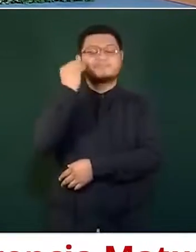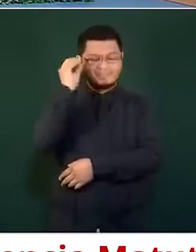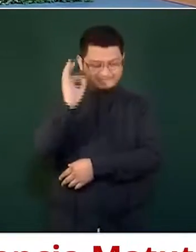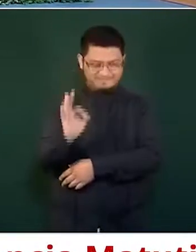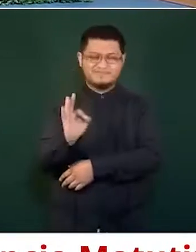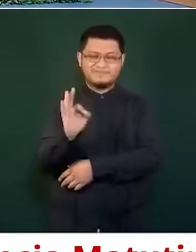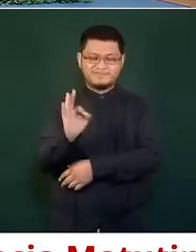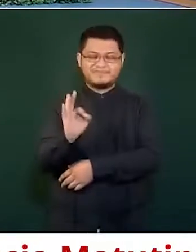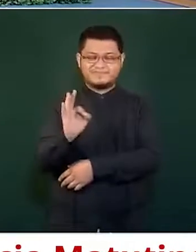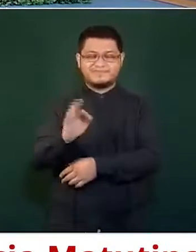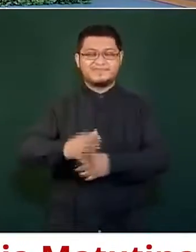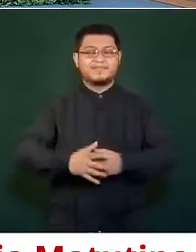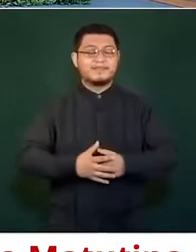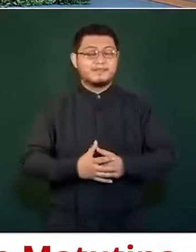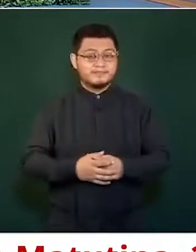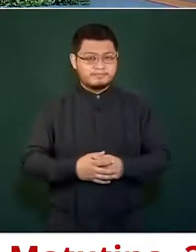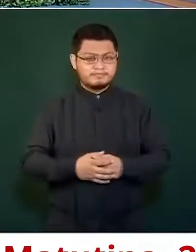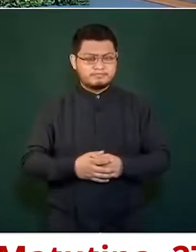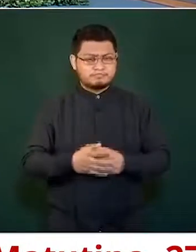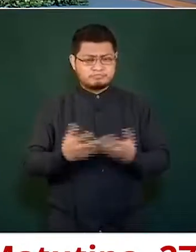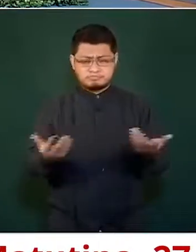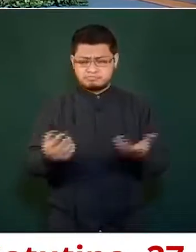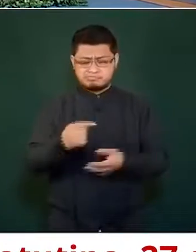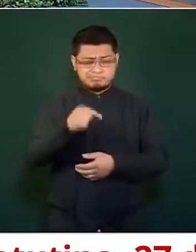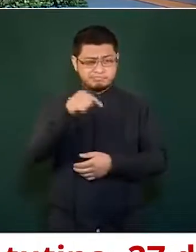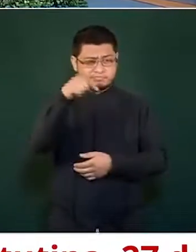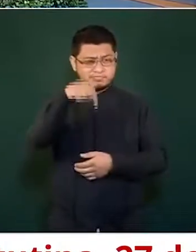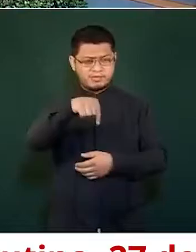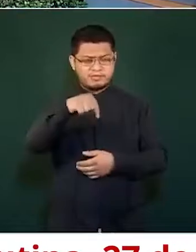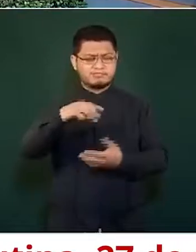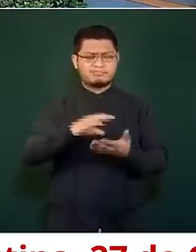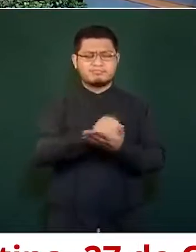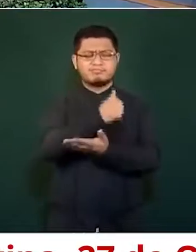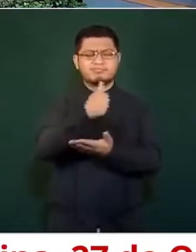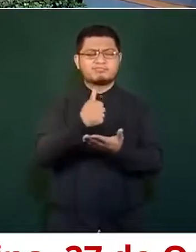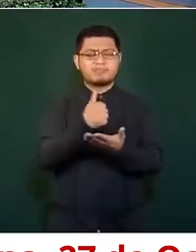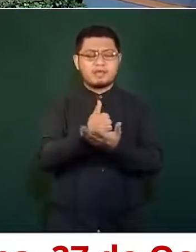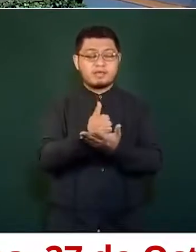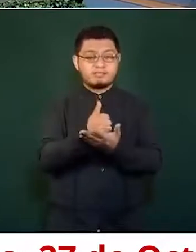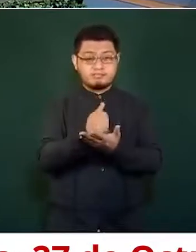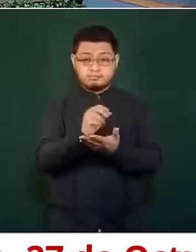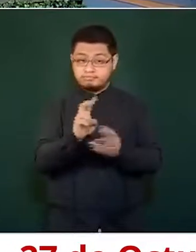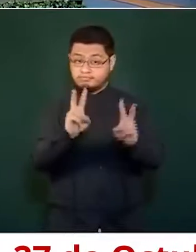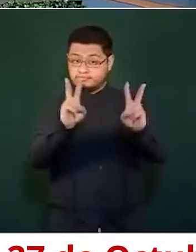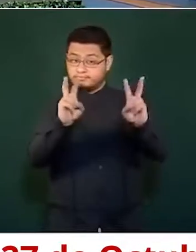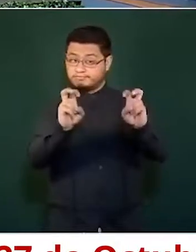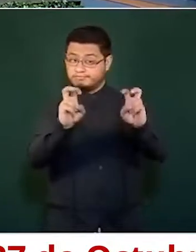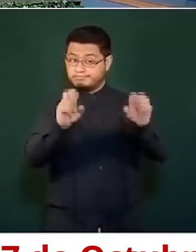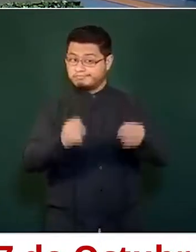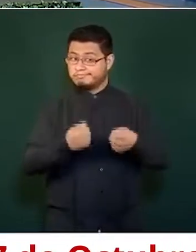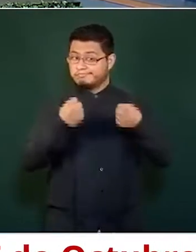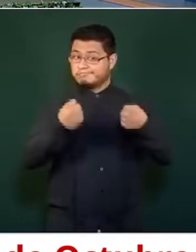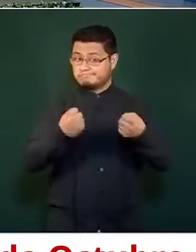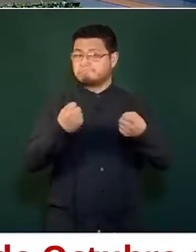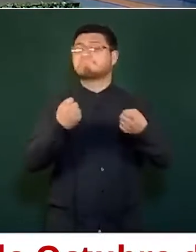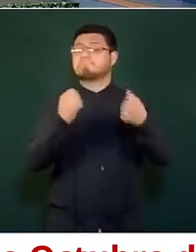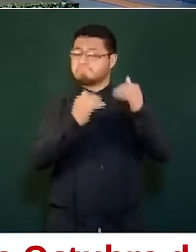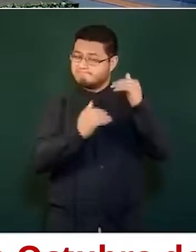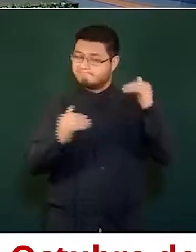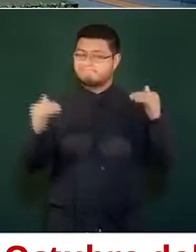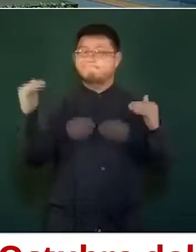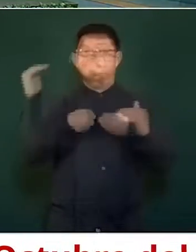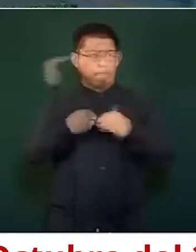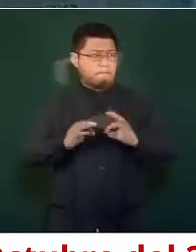pero además una ciudad segura, como todo el estado